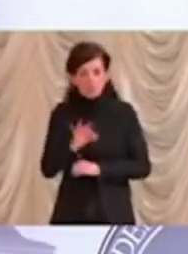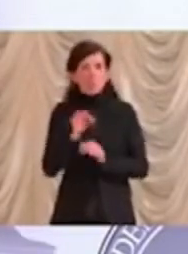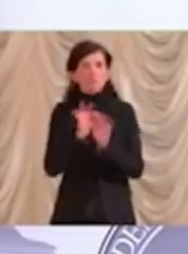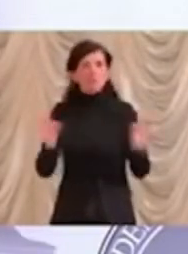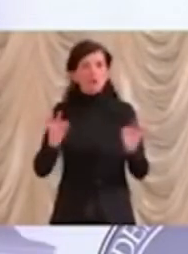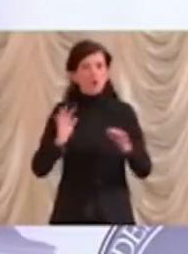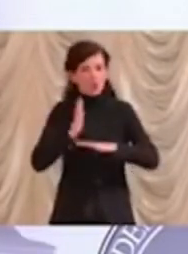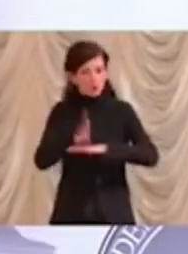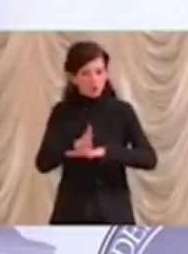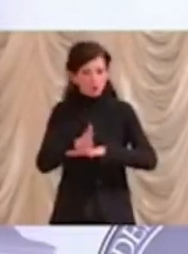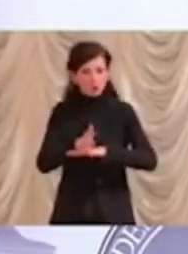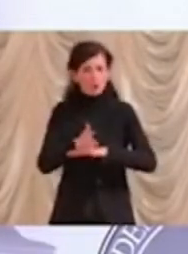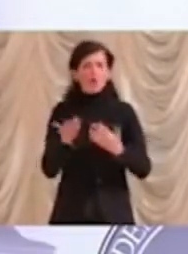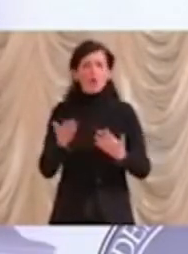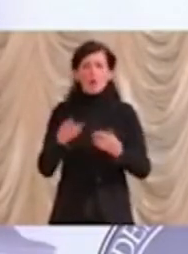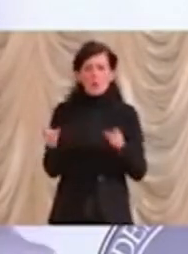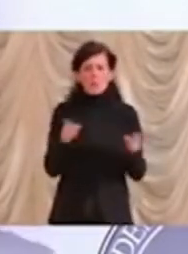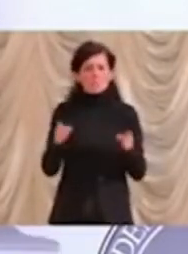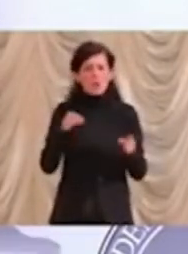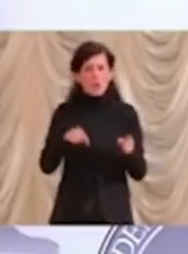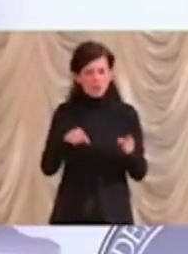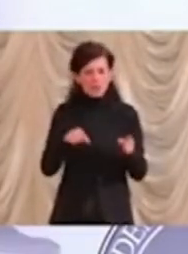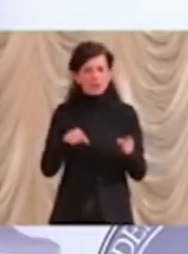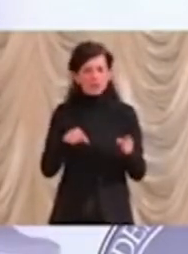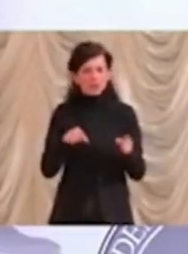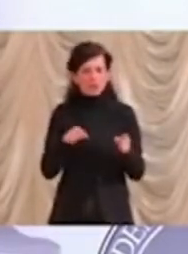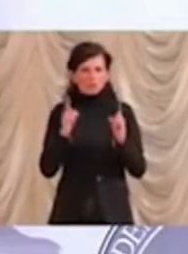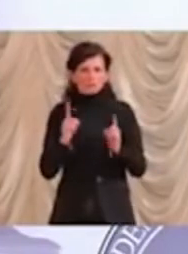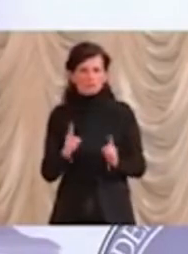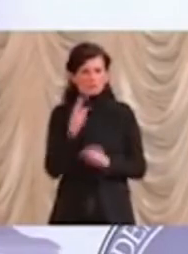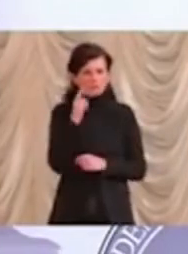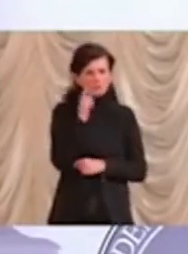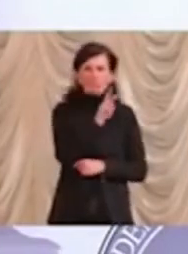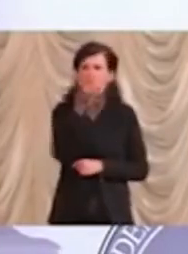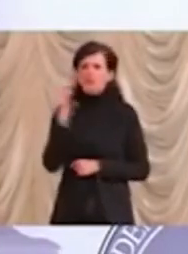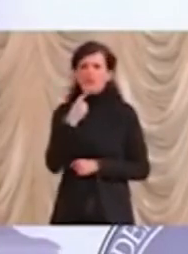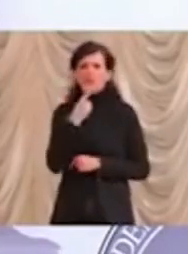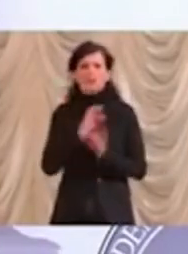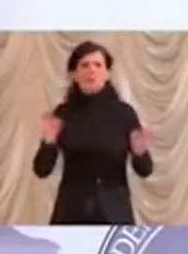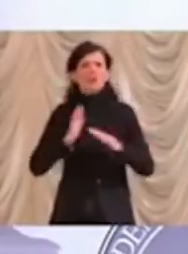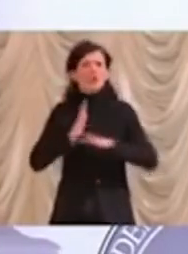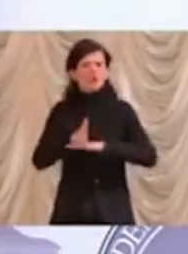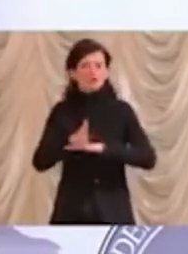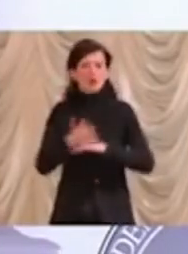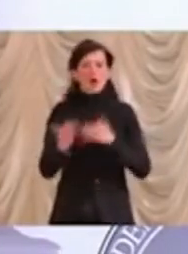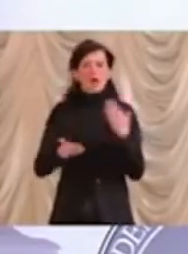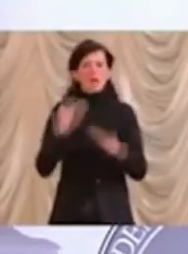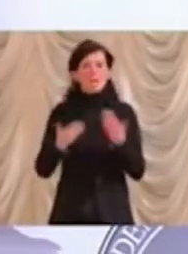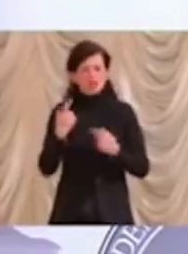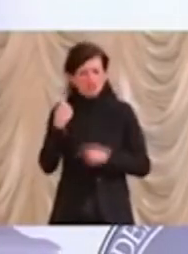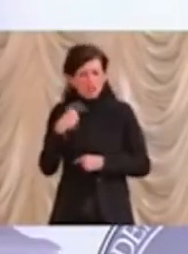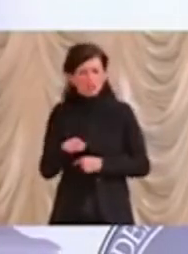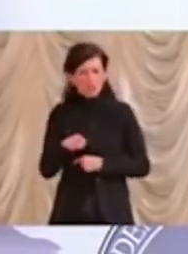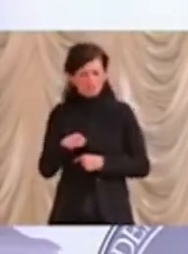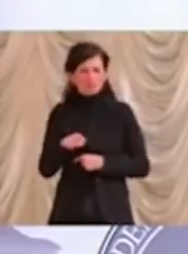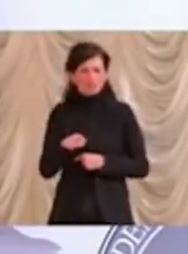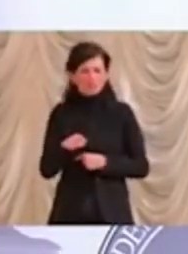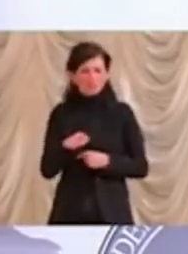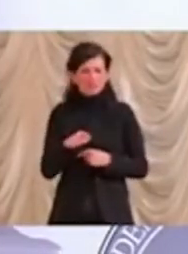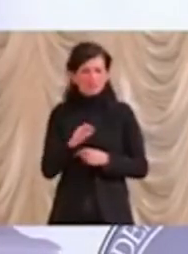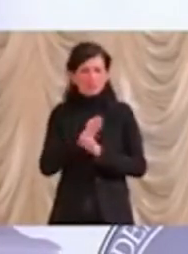La historia no avisa cuando llega, y menos con una emergencia inesperada y sin precedentes.